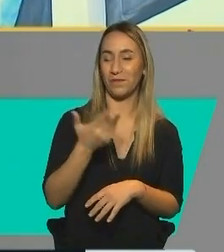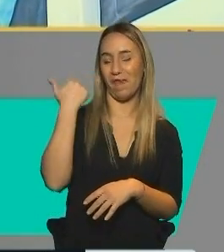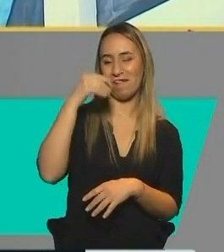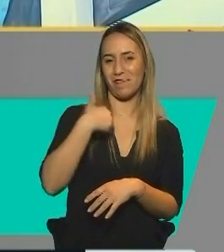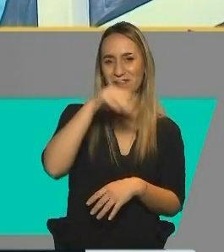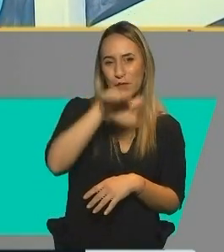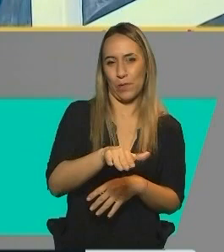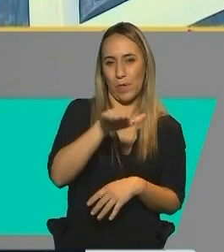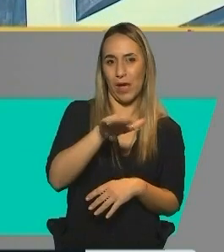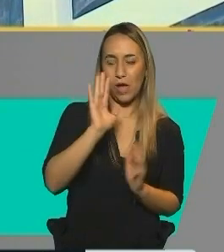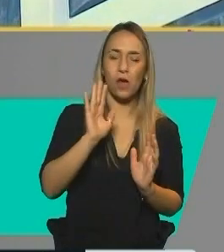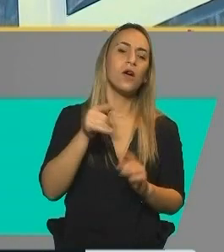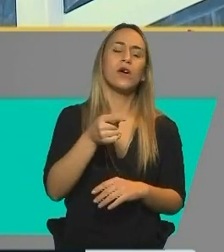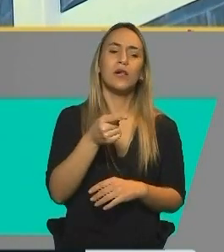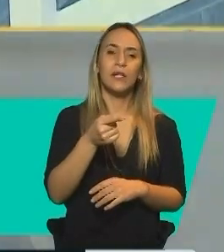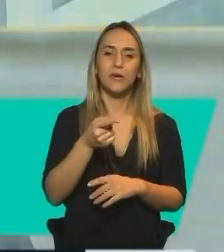momento, y era un adolescente